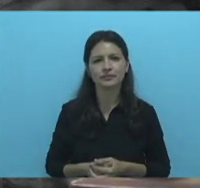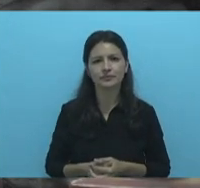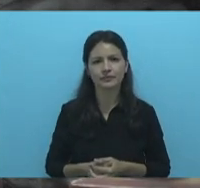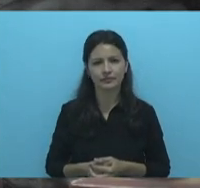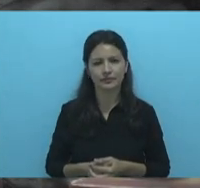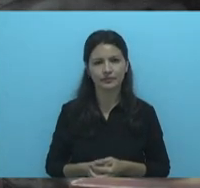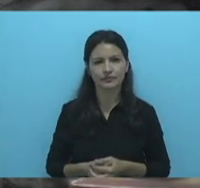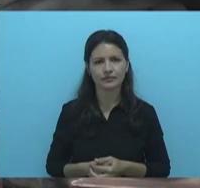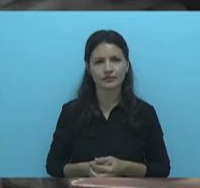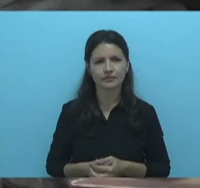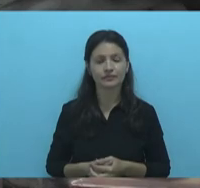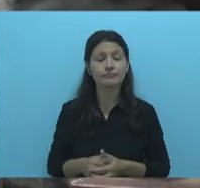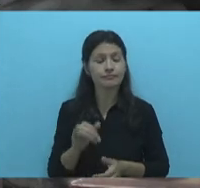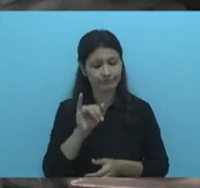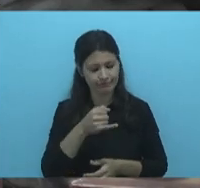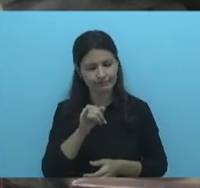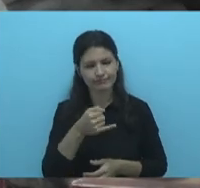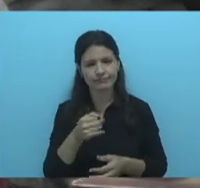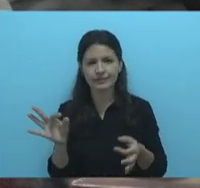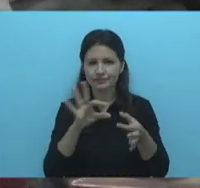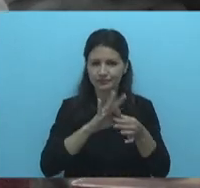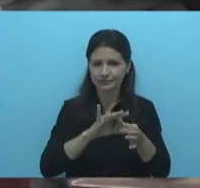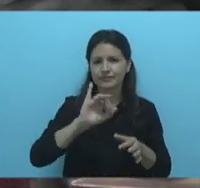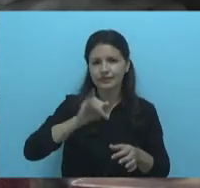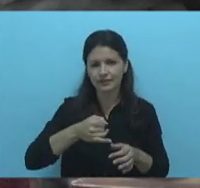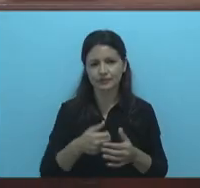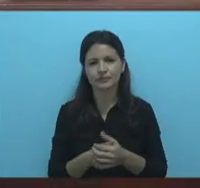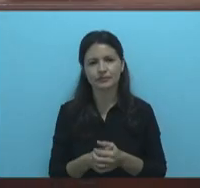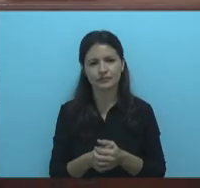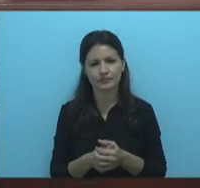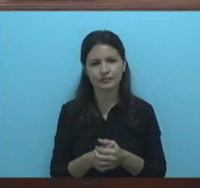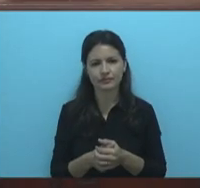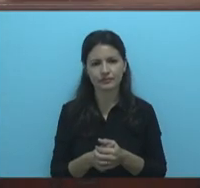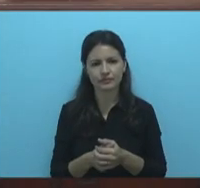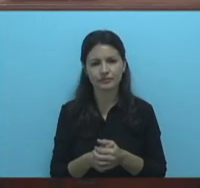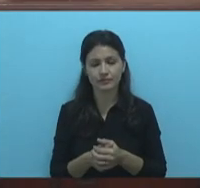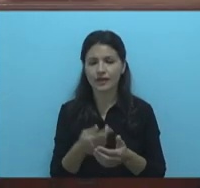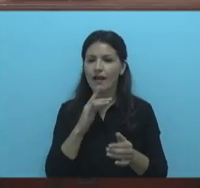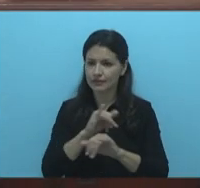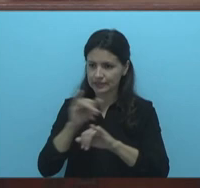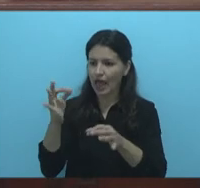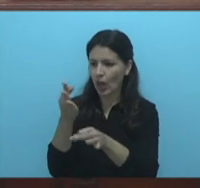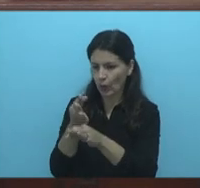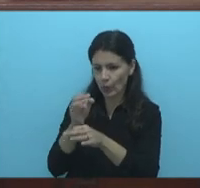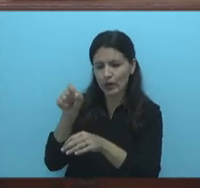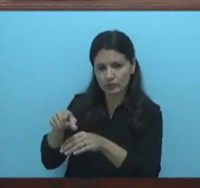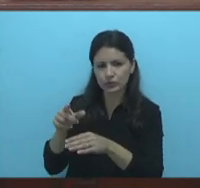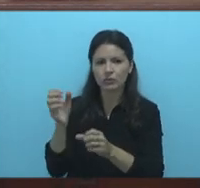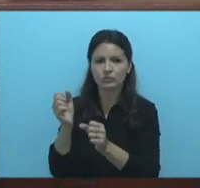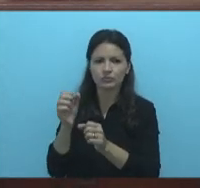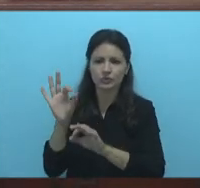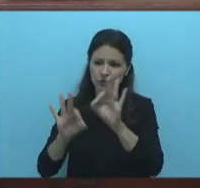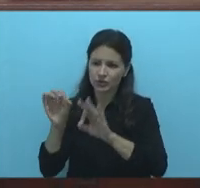Sí, gracias, diputado. Por supuesto que se va a agregar, y también hacerle saber a los alumnos de esa escuela que se ha aprobado su